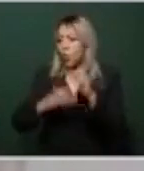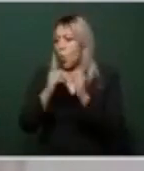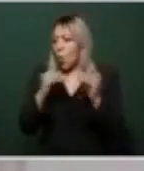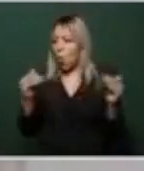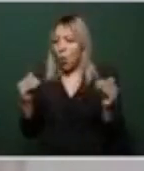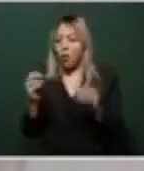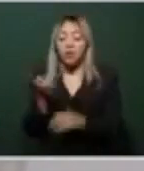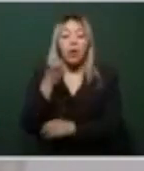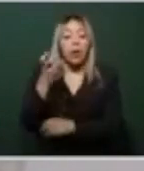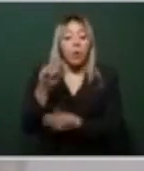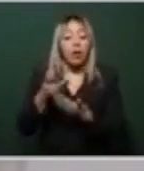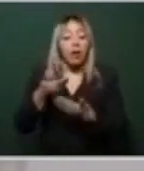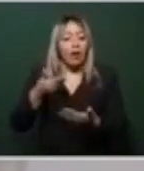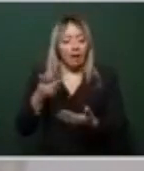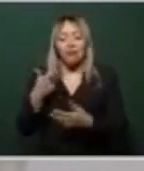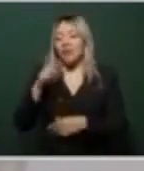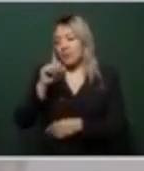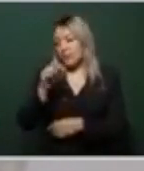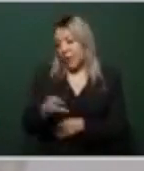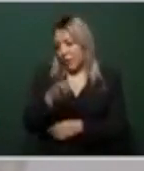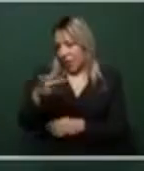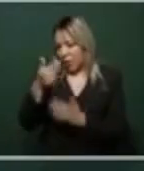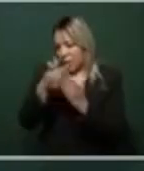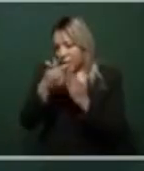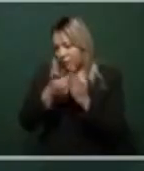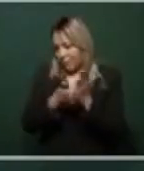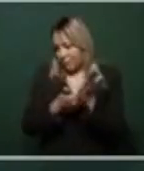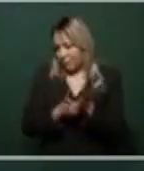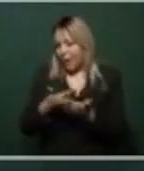los censos que ellos tienen, estas instituciones,